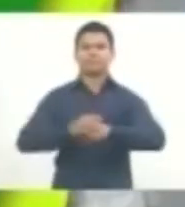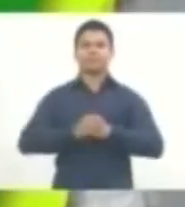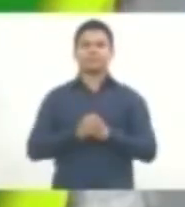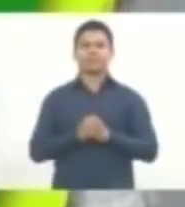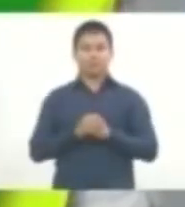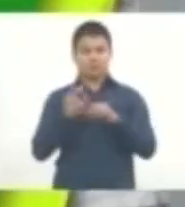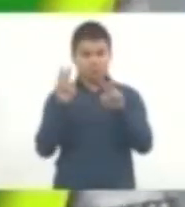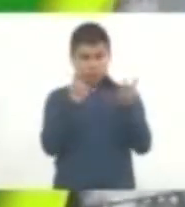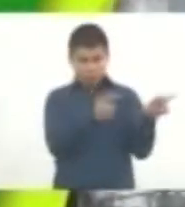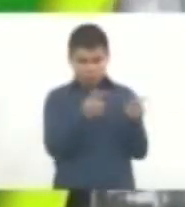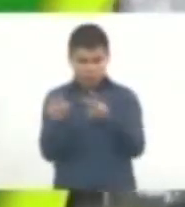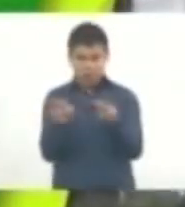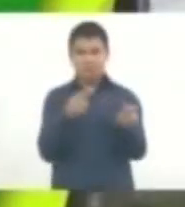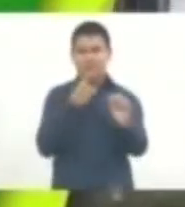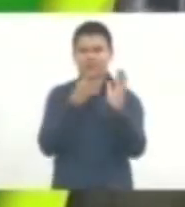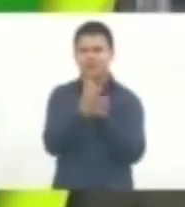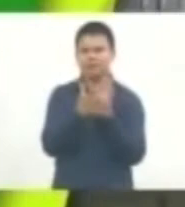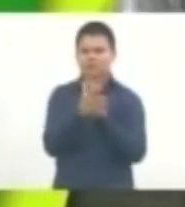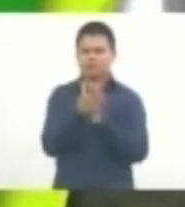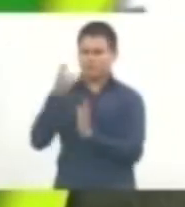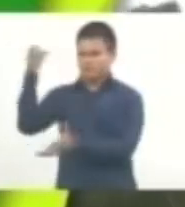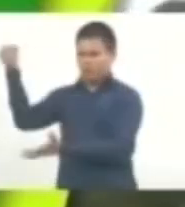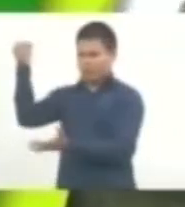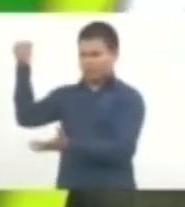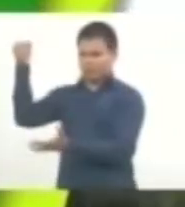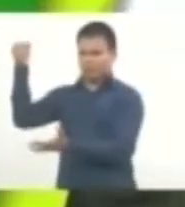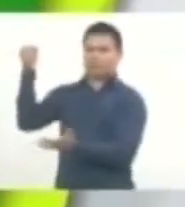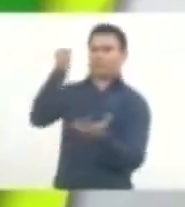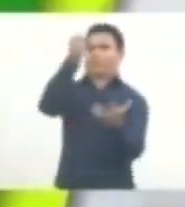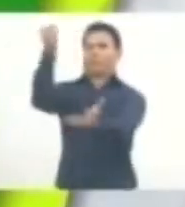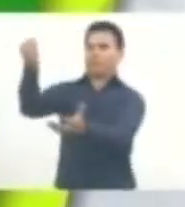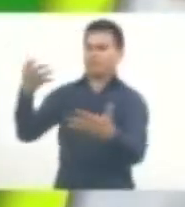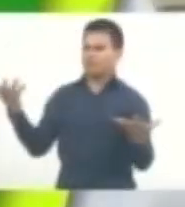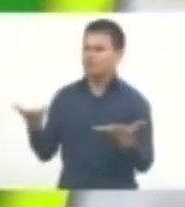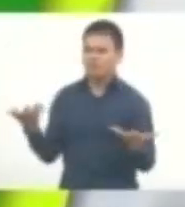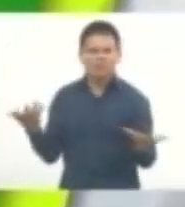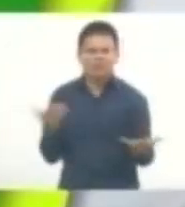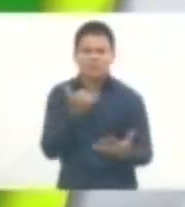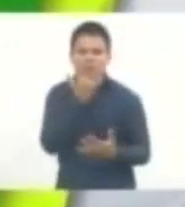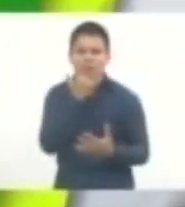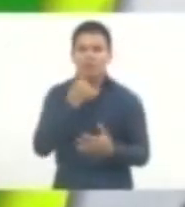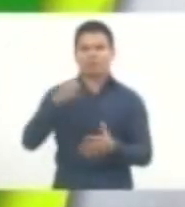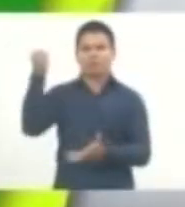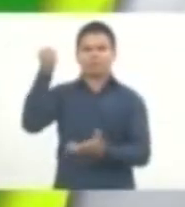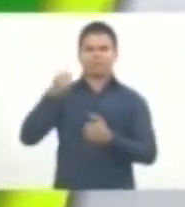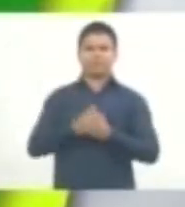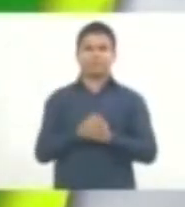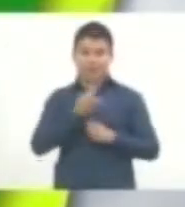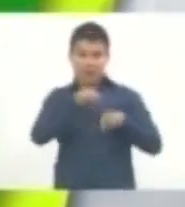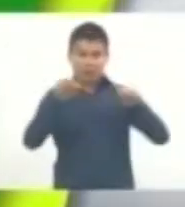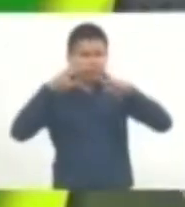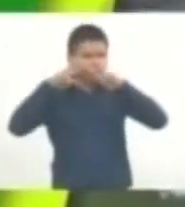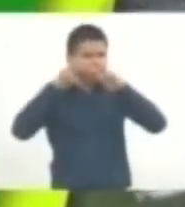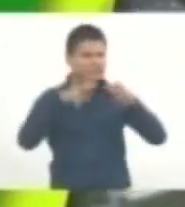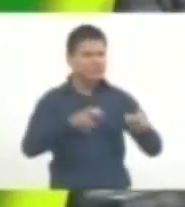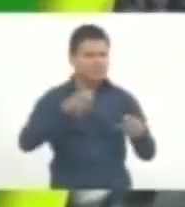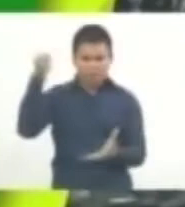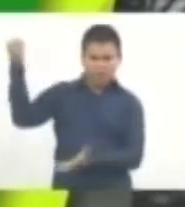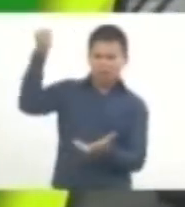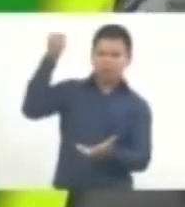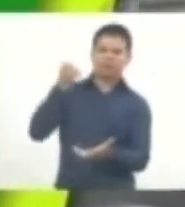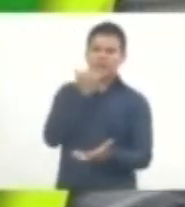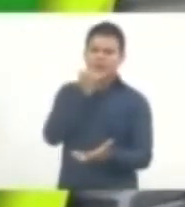República denuncia desvíos de multimillonarios recursos de Colciencias. Investigaciones demostraron que parte de esos dineros